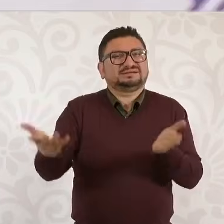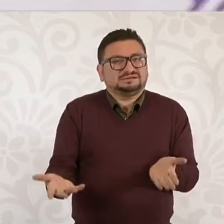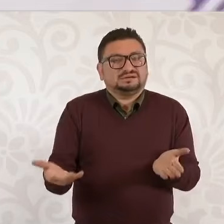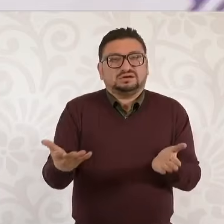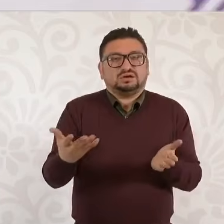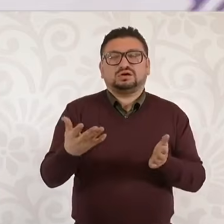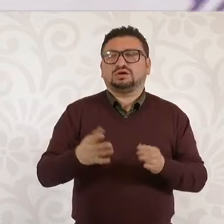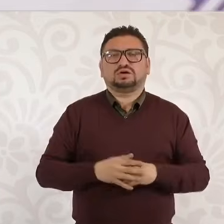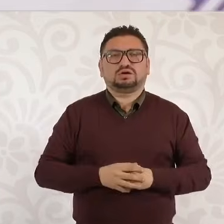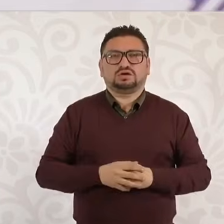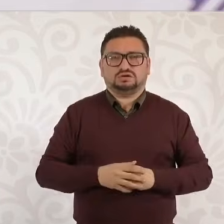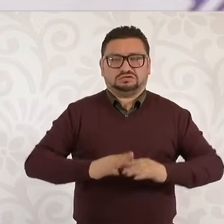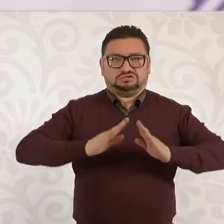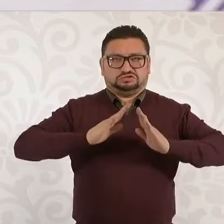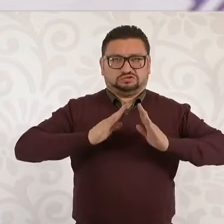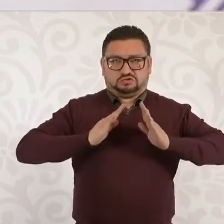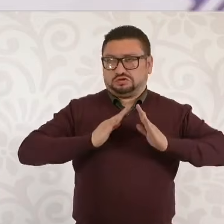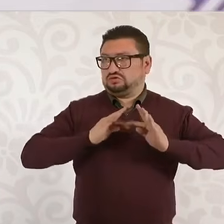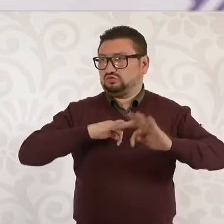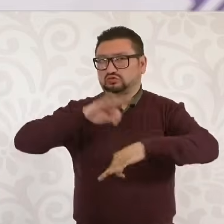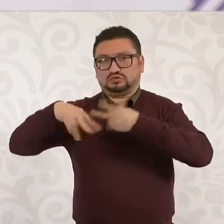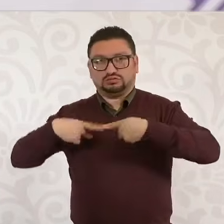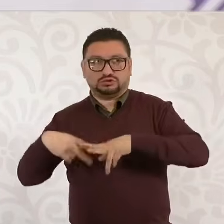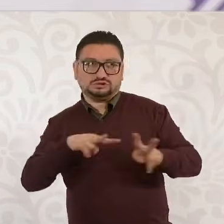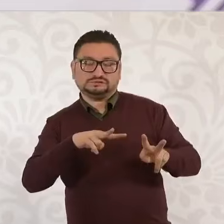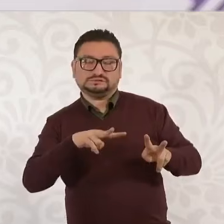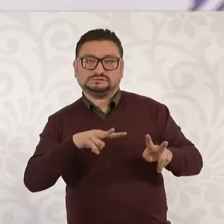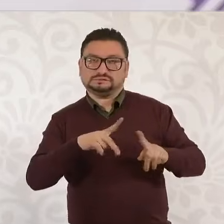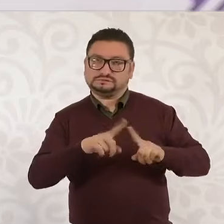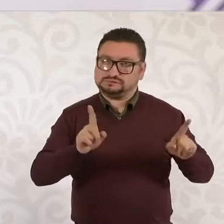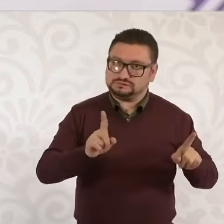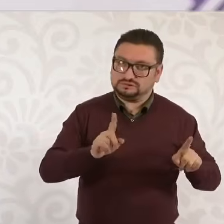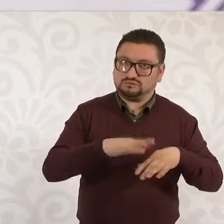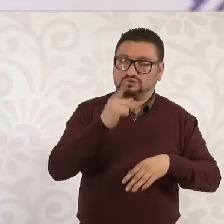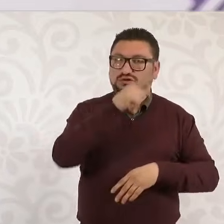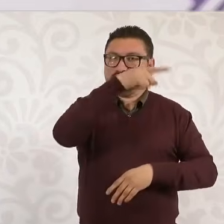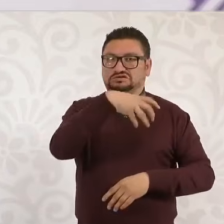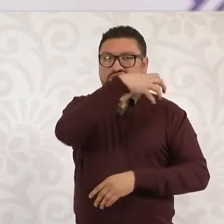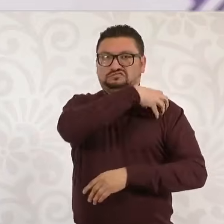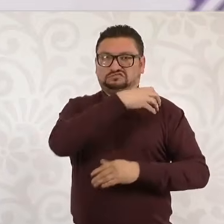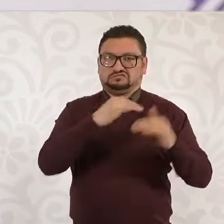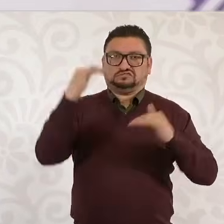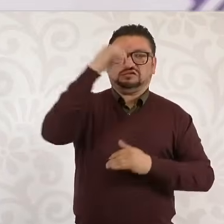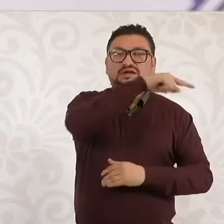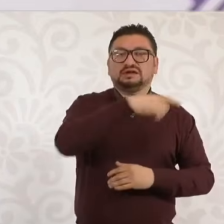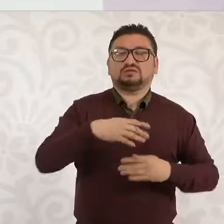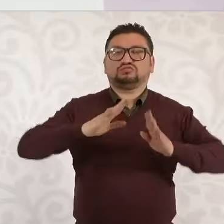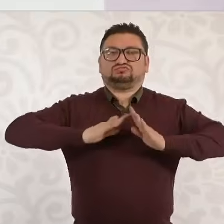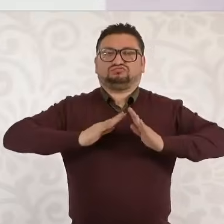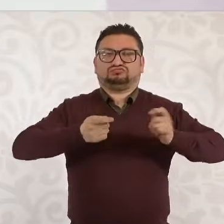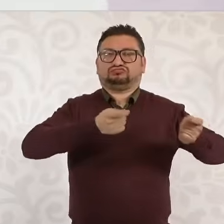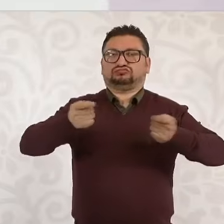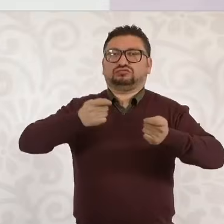la visión del ejército pues era otra, porque aquel comandante supremo pues utilizó a las Fuerzas